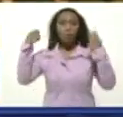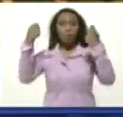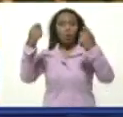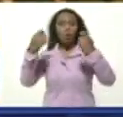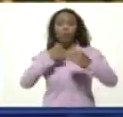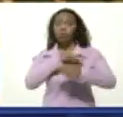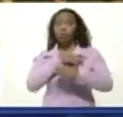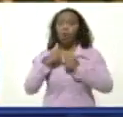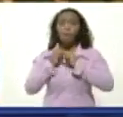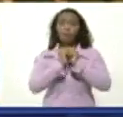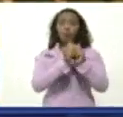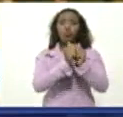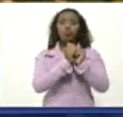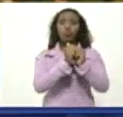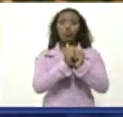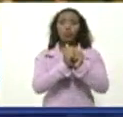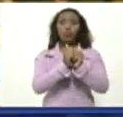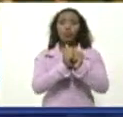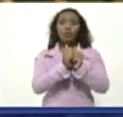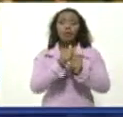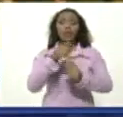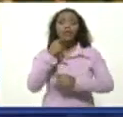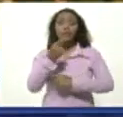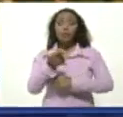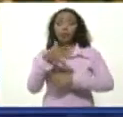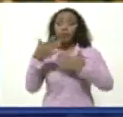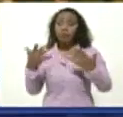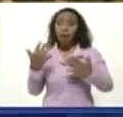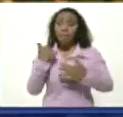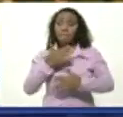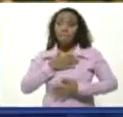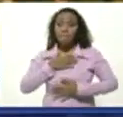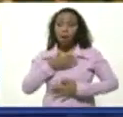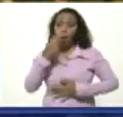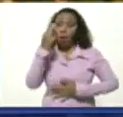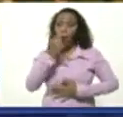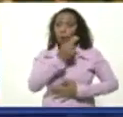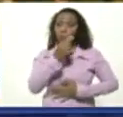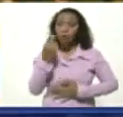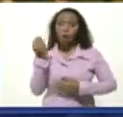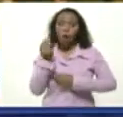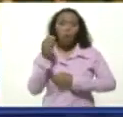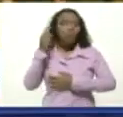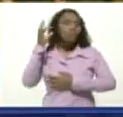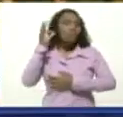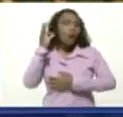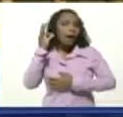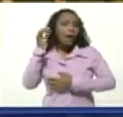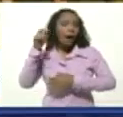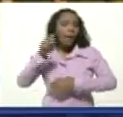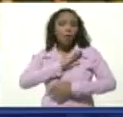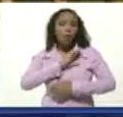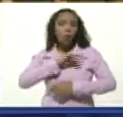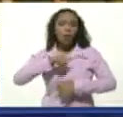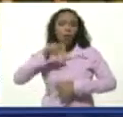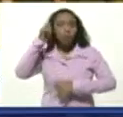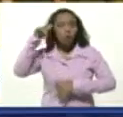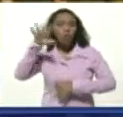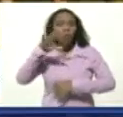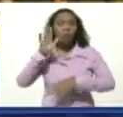nosotros acompañando. Bueno, decirles que mi compromiso como mujer del pueblo pasa también